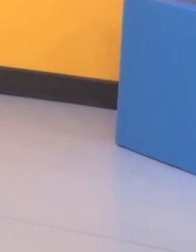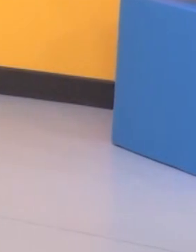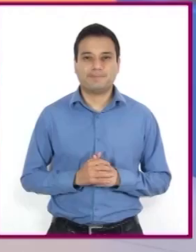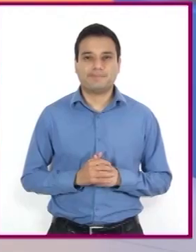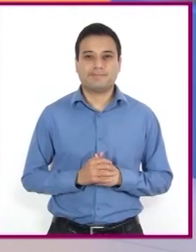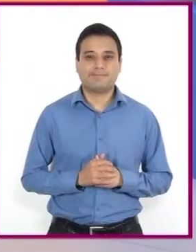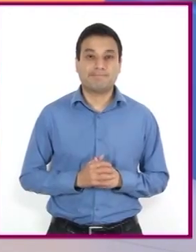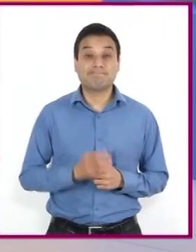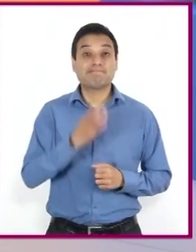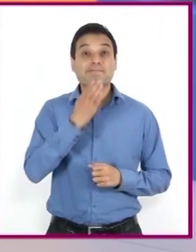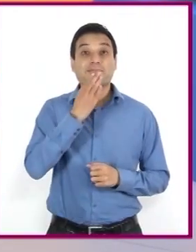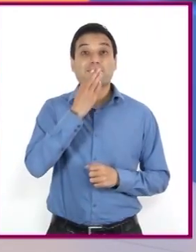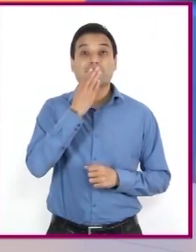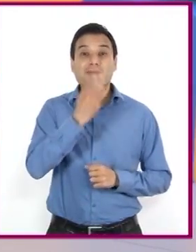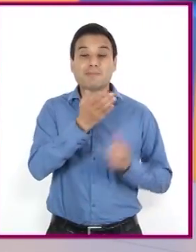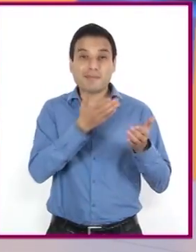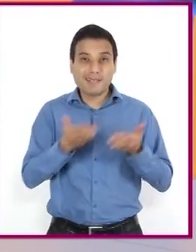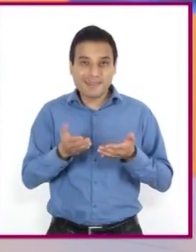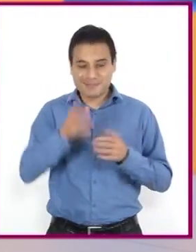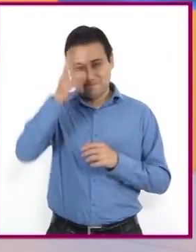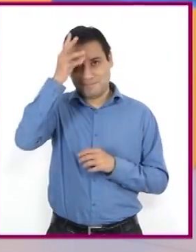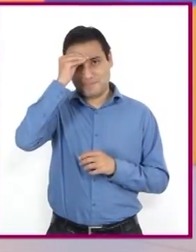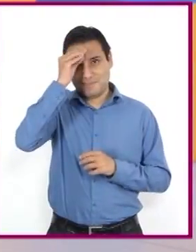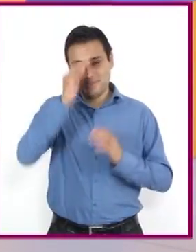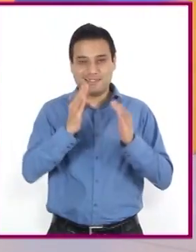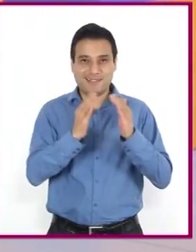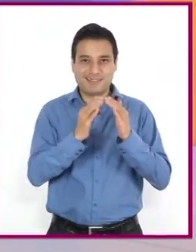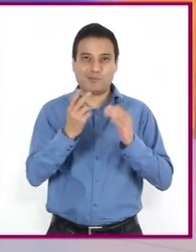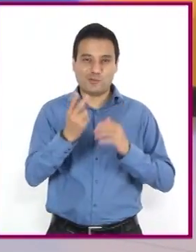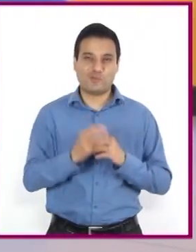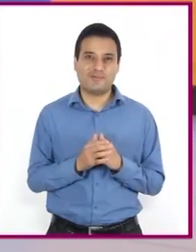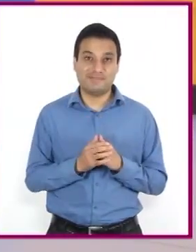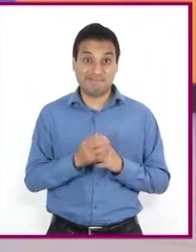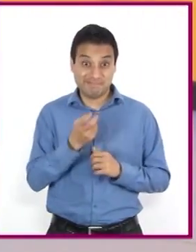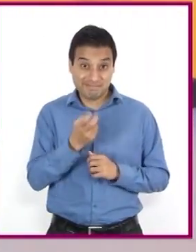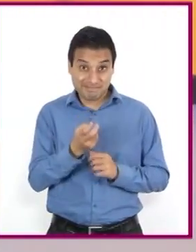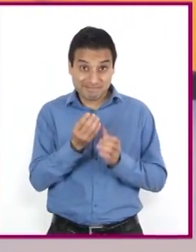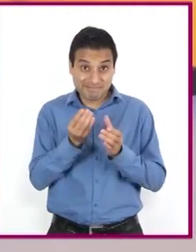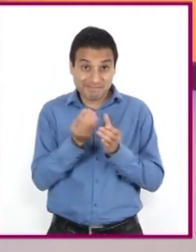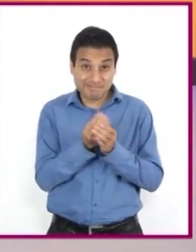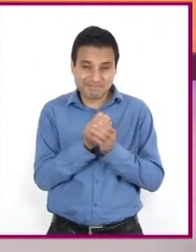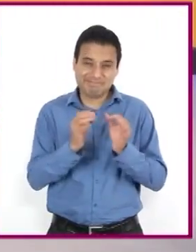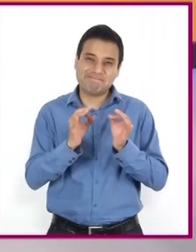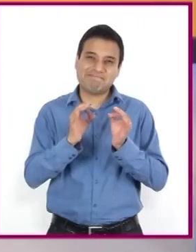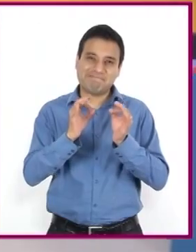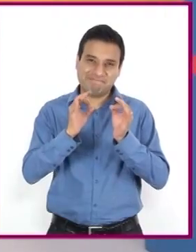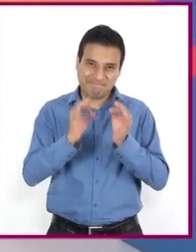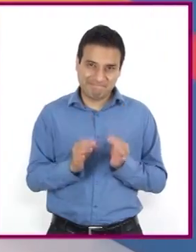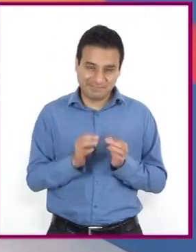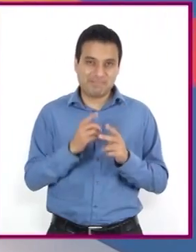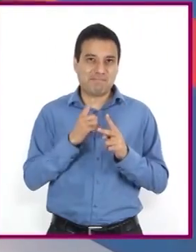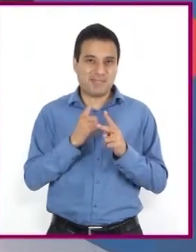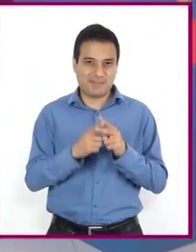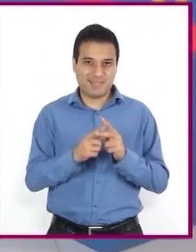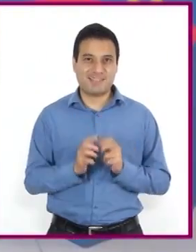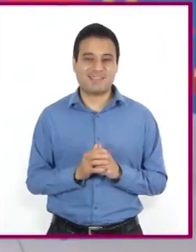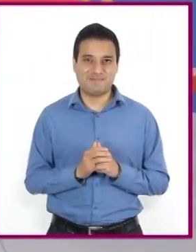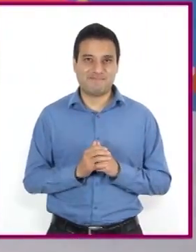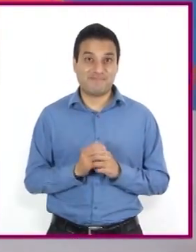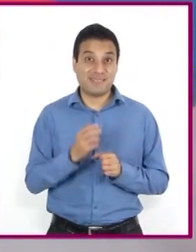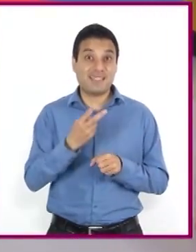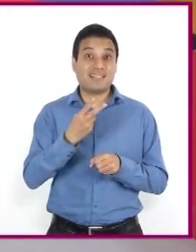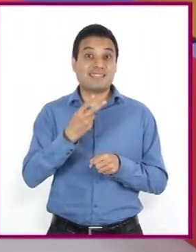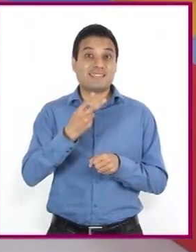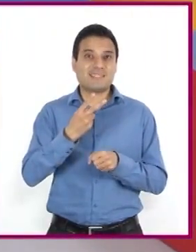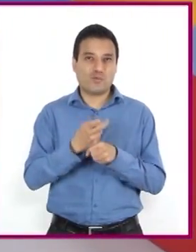Les damos la bienvenida a Aprende en Casa 2. Esta sesión corresponde a la asignatura de Matemáticas para segundo